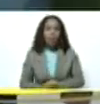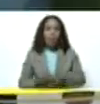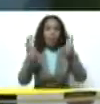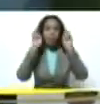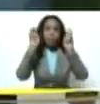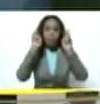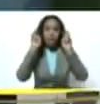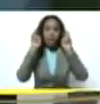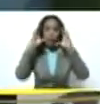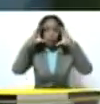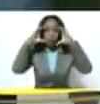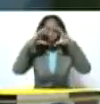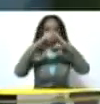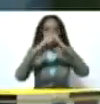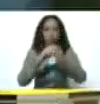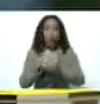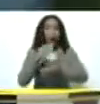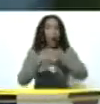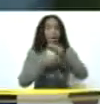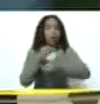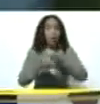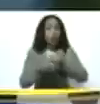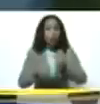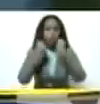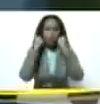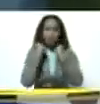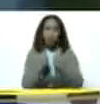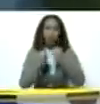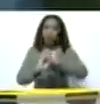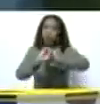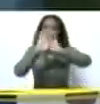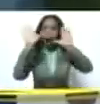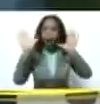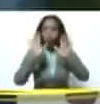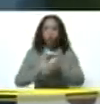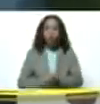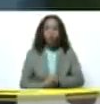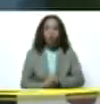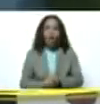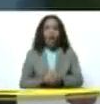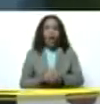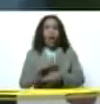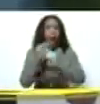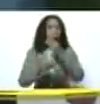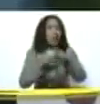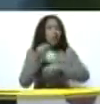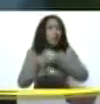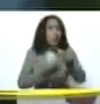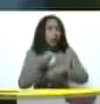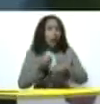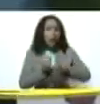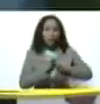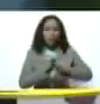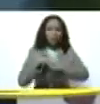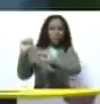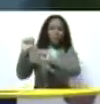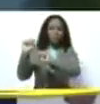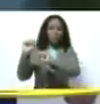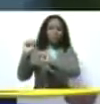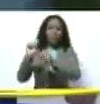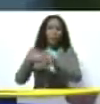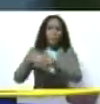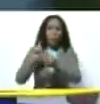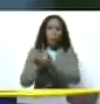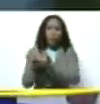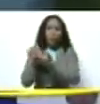tonalidades y énfasis han sido contundentes y claros en condenar la exclusión a los pueblos